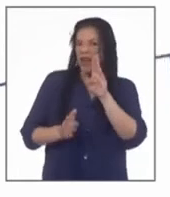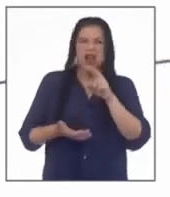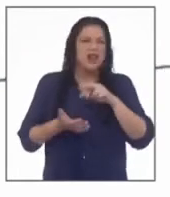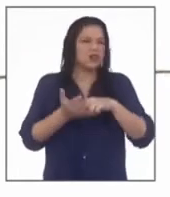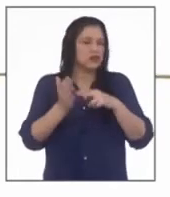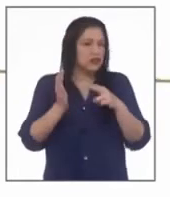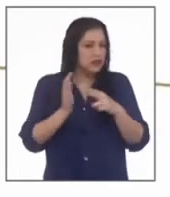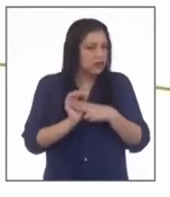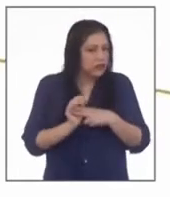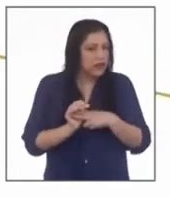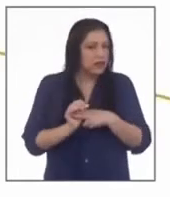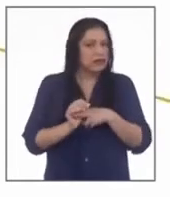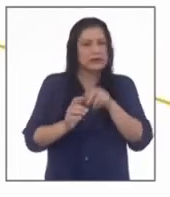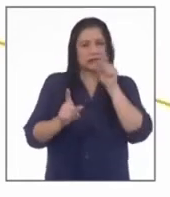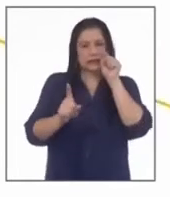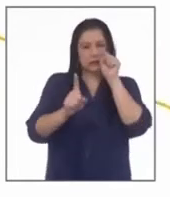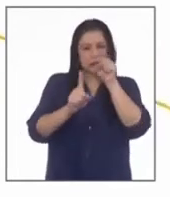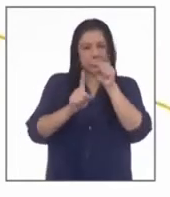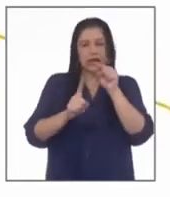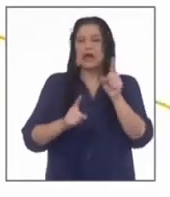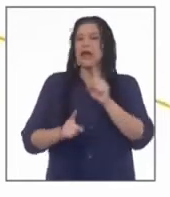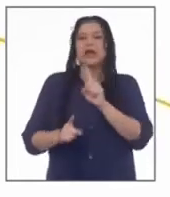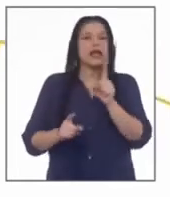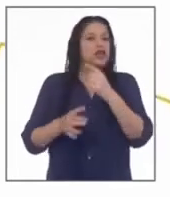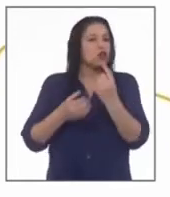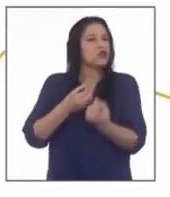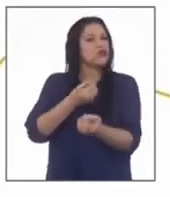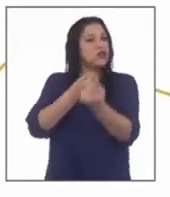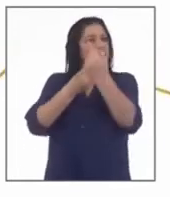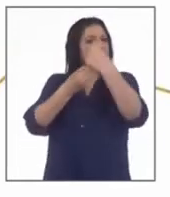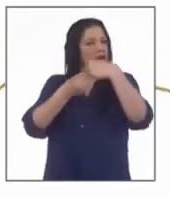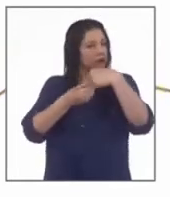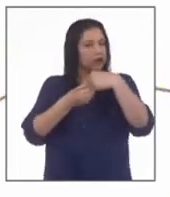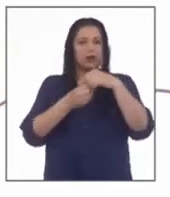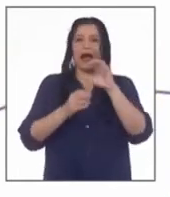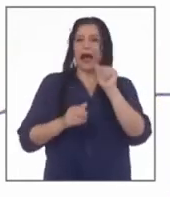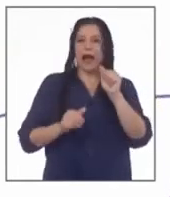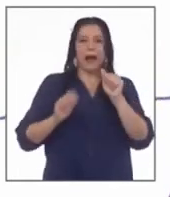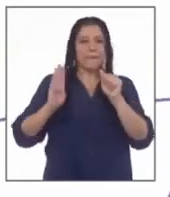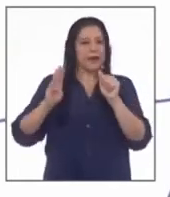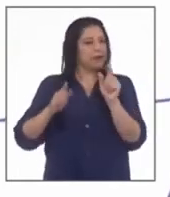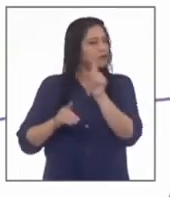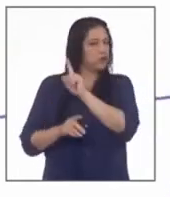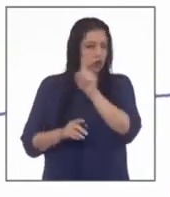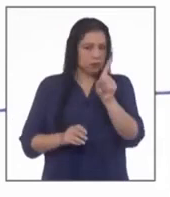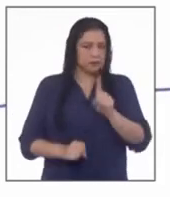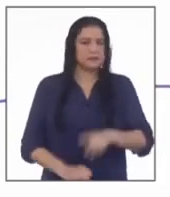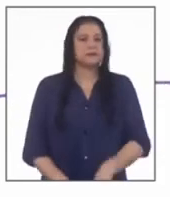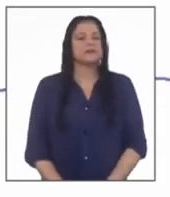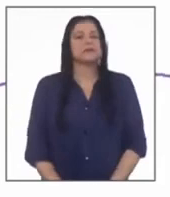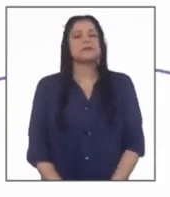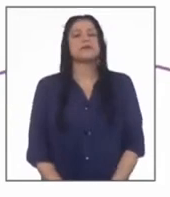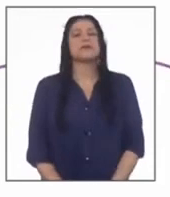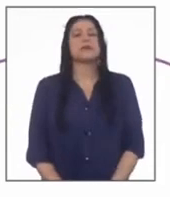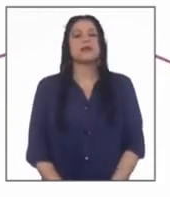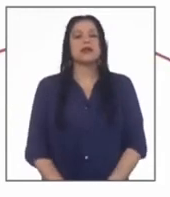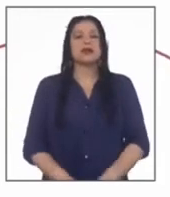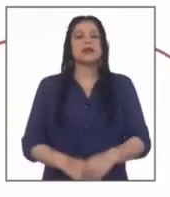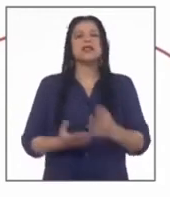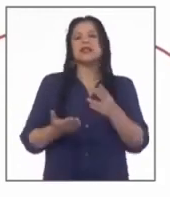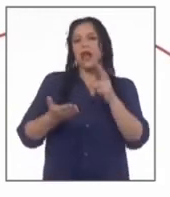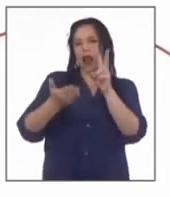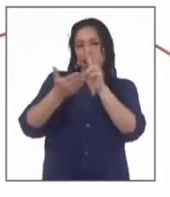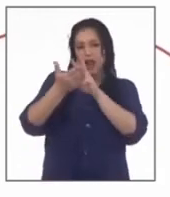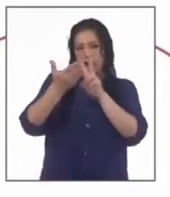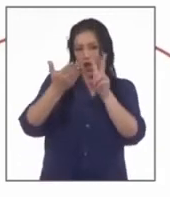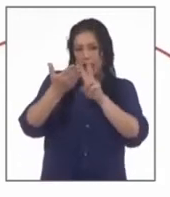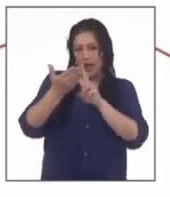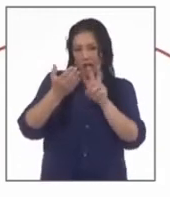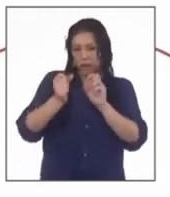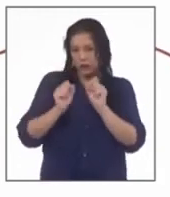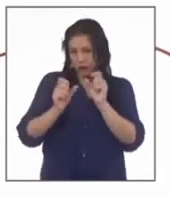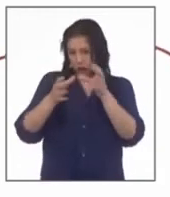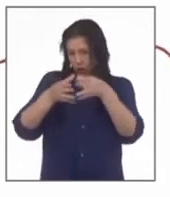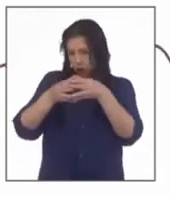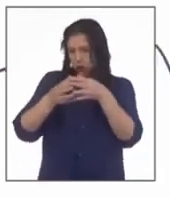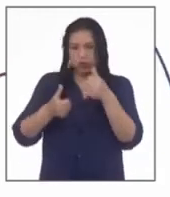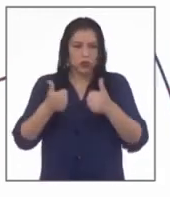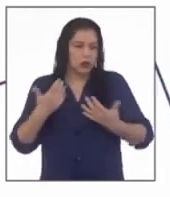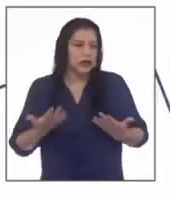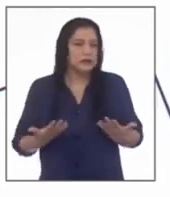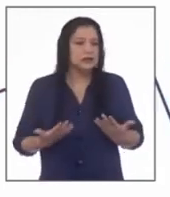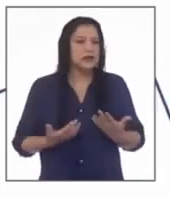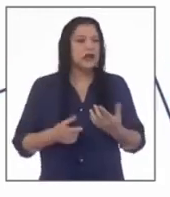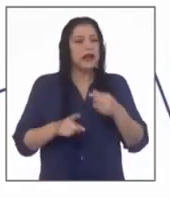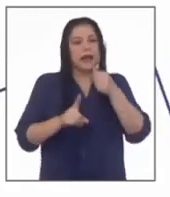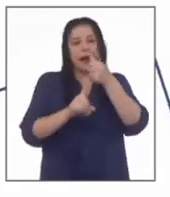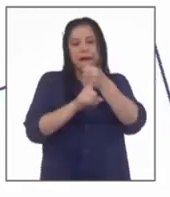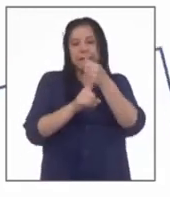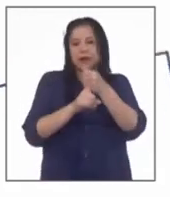cual queda definido que no se considera a dichos extremos A y B. Si pasamos a la lectura de la notación conjuntista, el